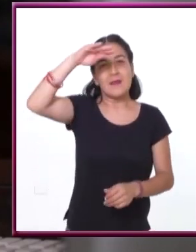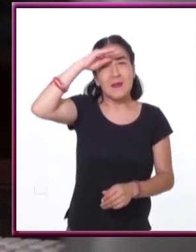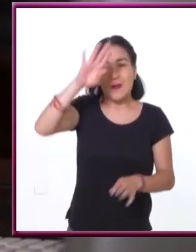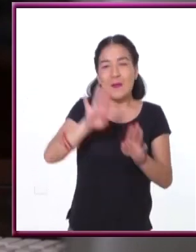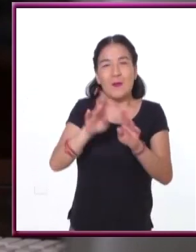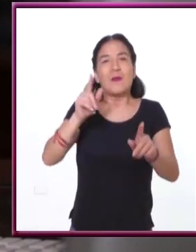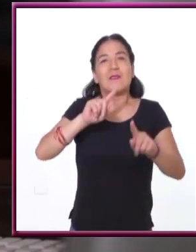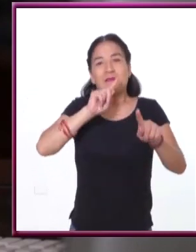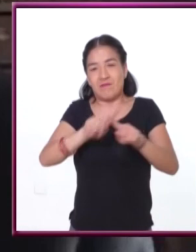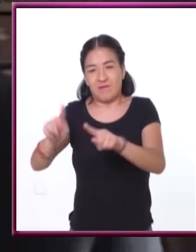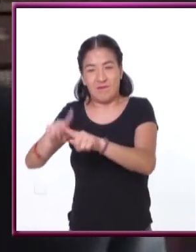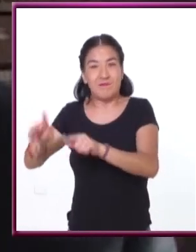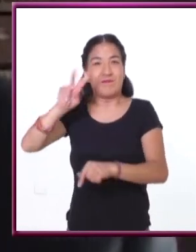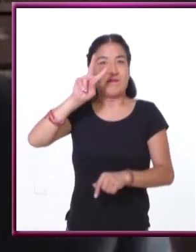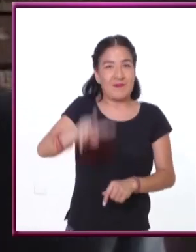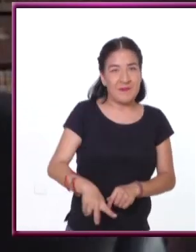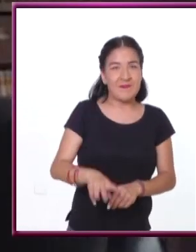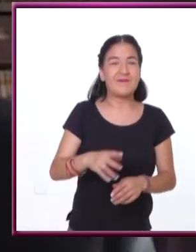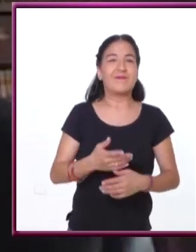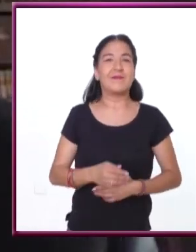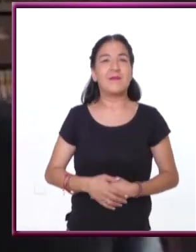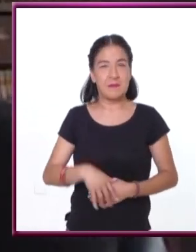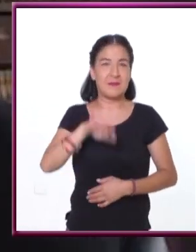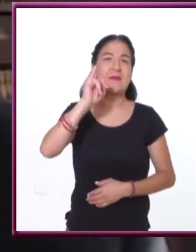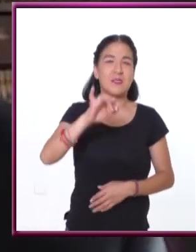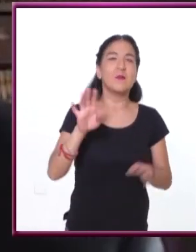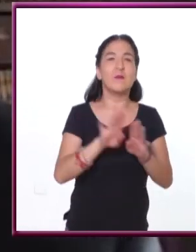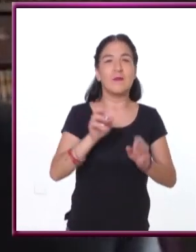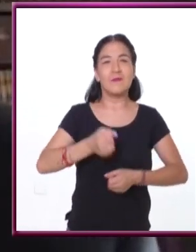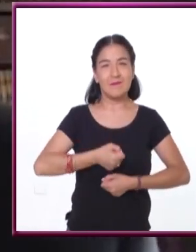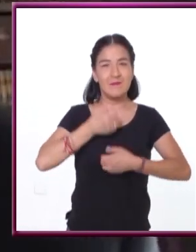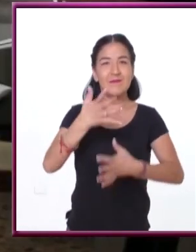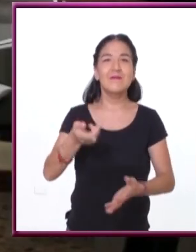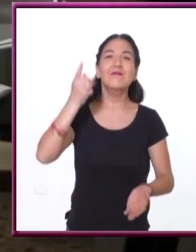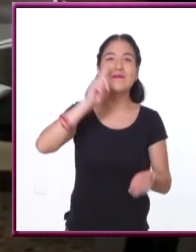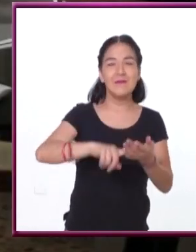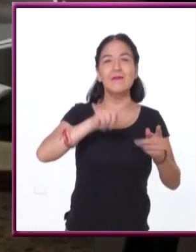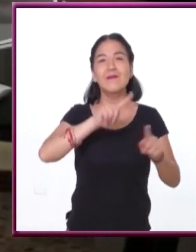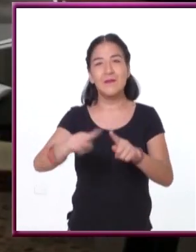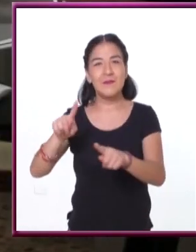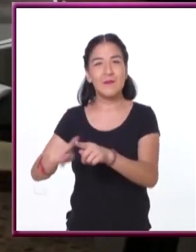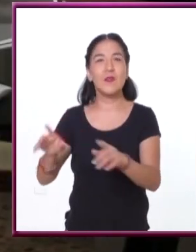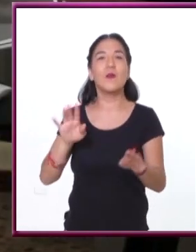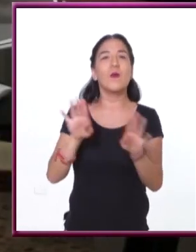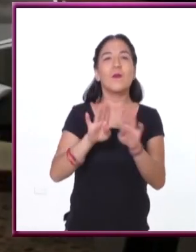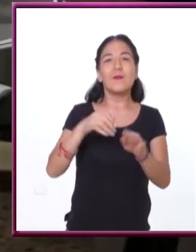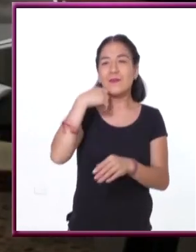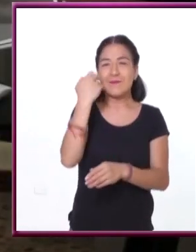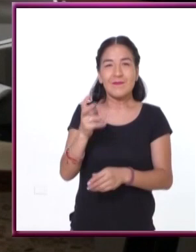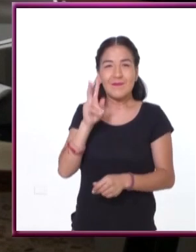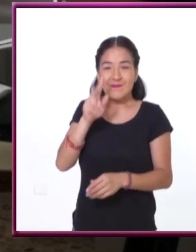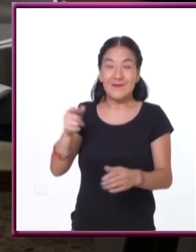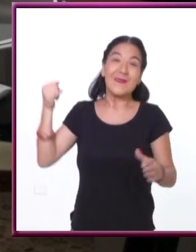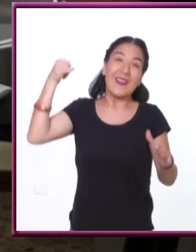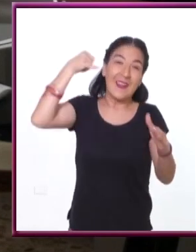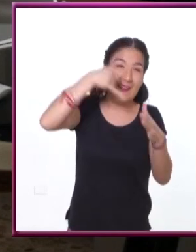realidades alternas? Por supuesto que la poesía es una realidad alterna que quiere entrar más profundamente en